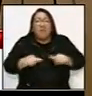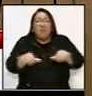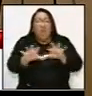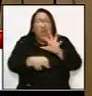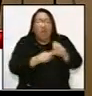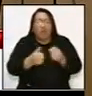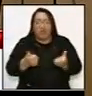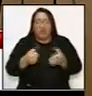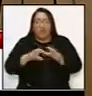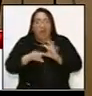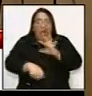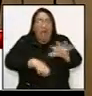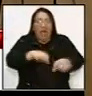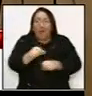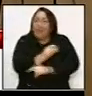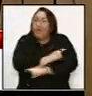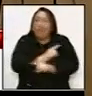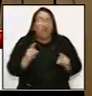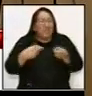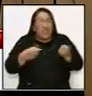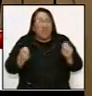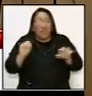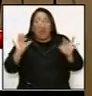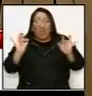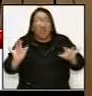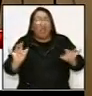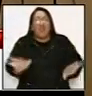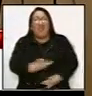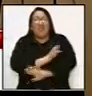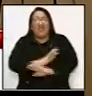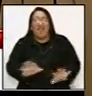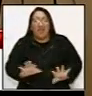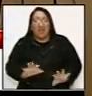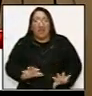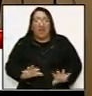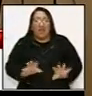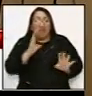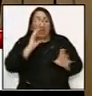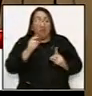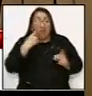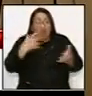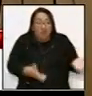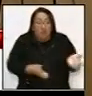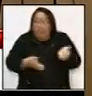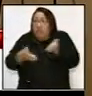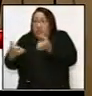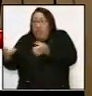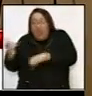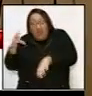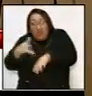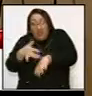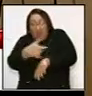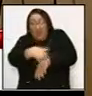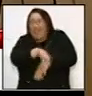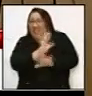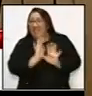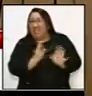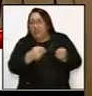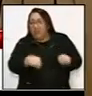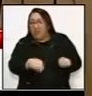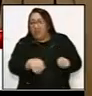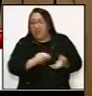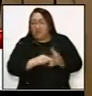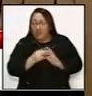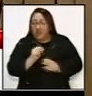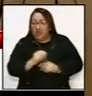han ingresado, se ha debido paralizar todo. Nadie, ni siquiera el fiscal del primer caso, ni el fiscal que tenía que intervenir en el